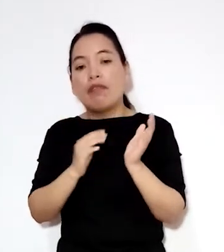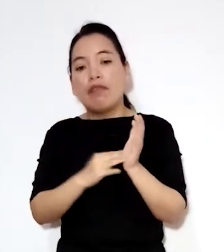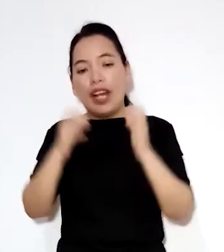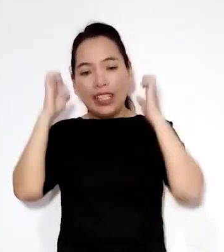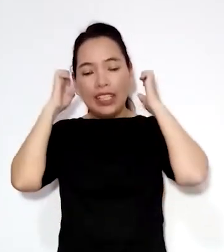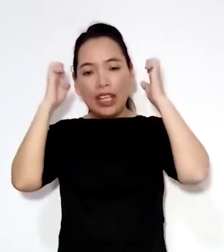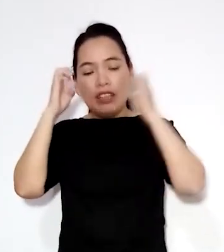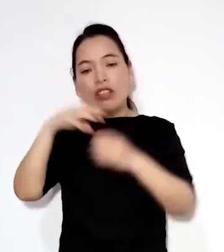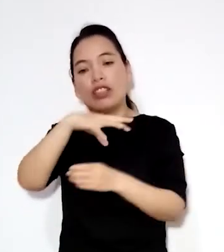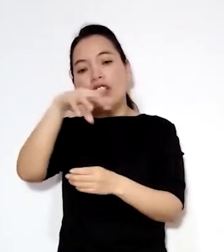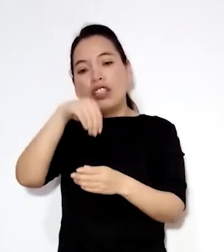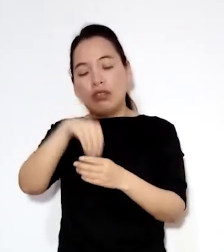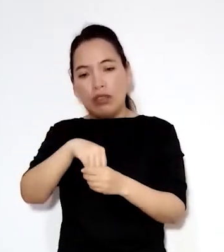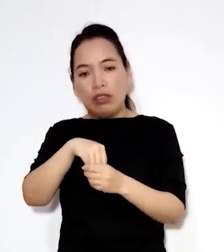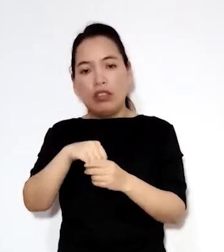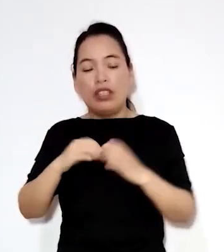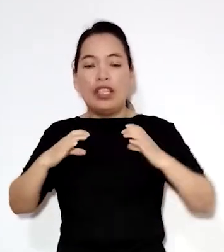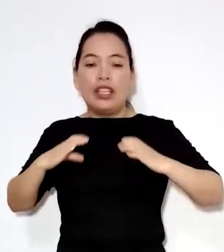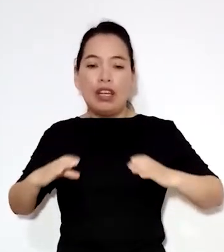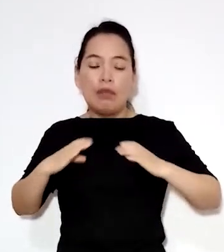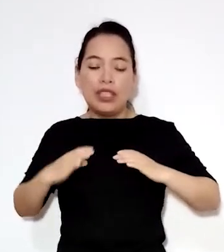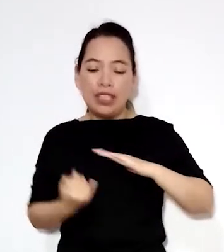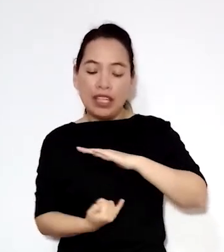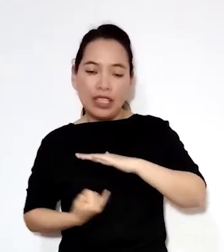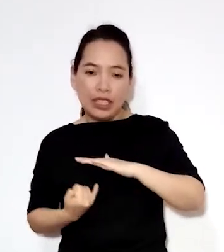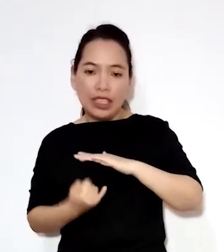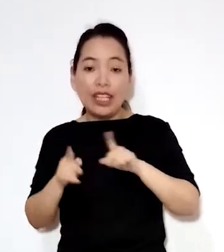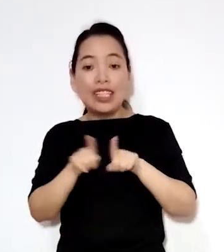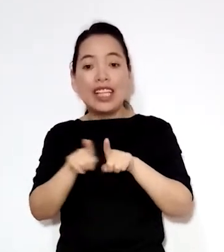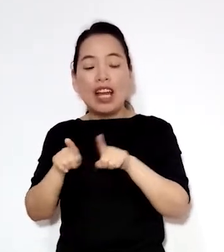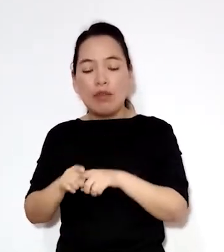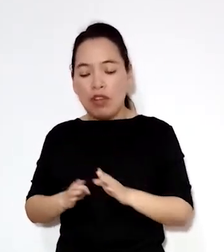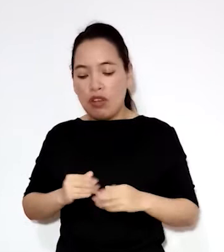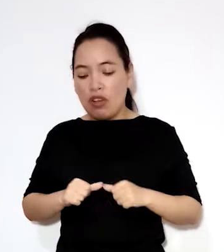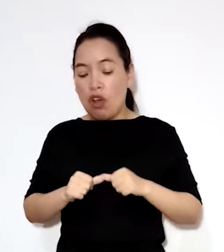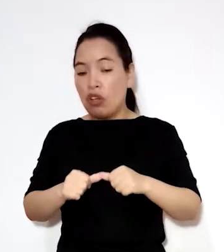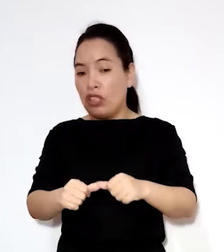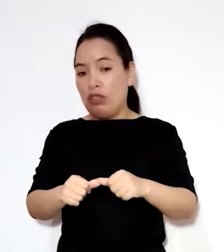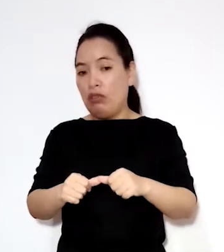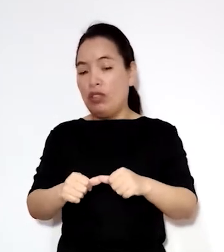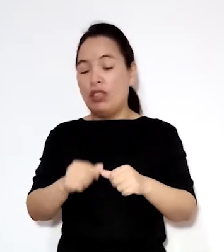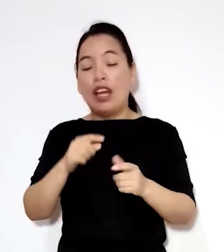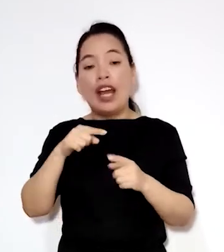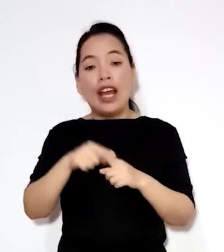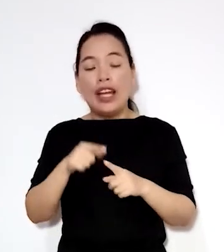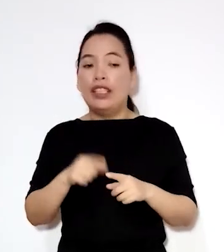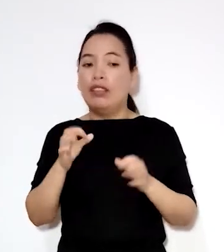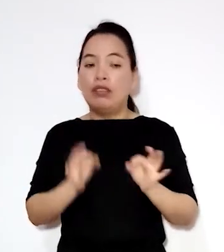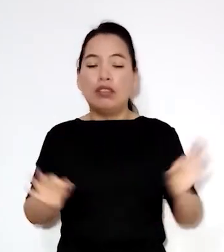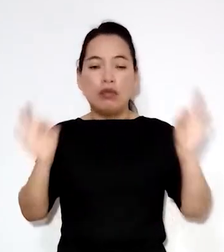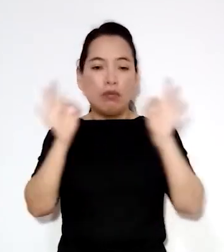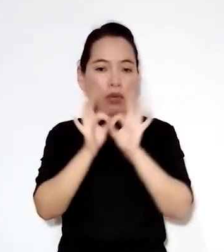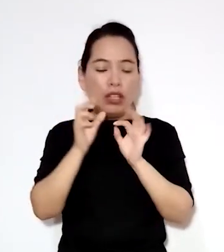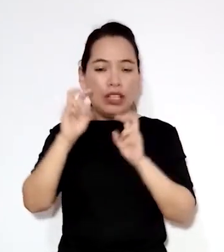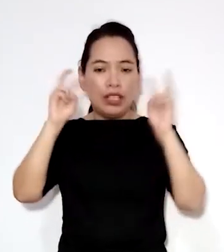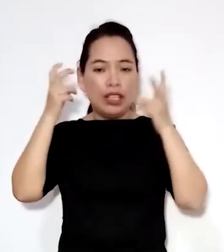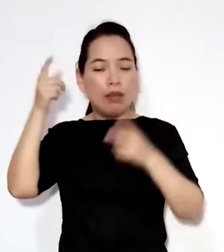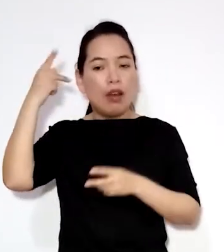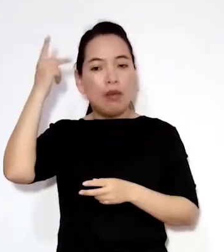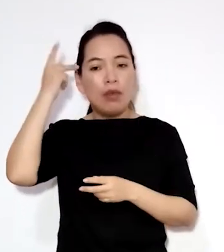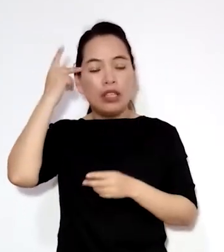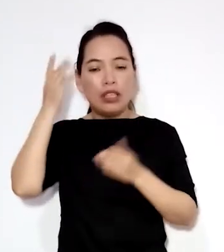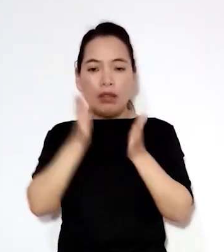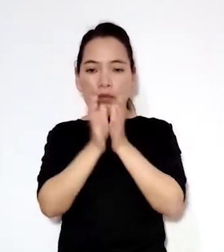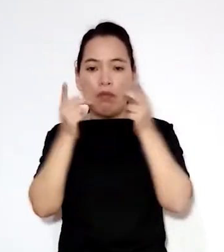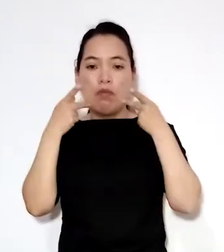mayoría señaló la ausencia de una perspectiva de educación inclusiva en la formación inicial, como también continuada. Y ese tiene que ser un